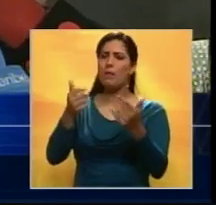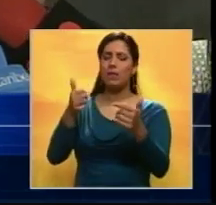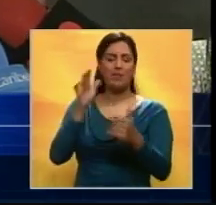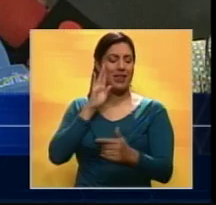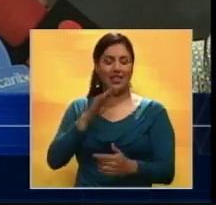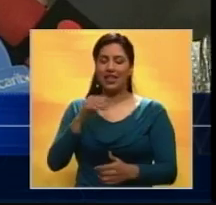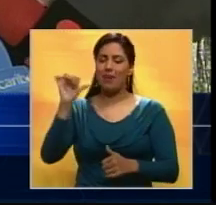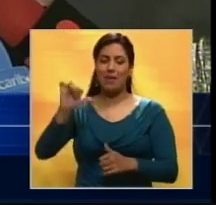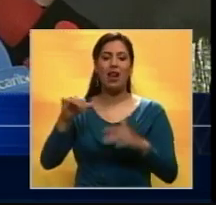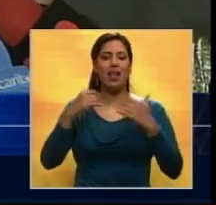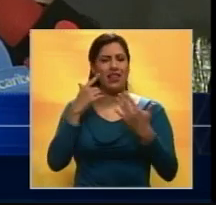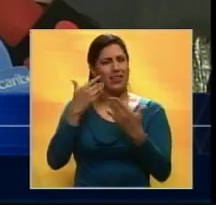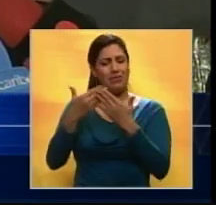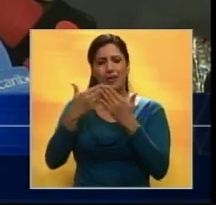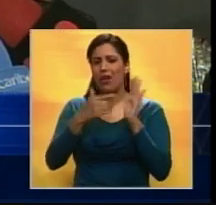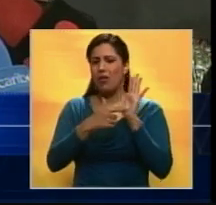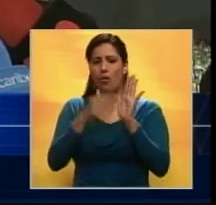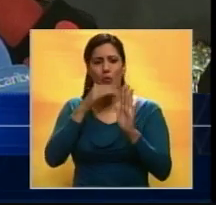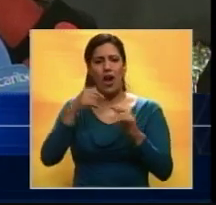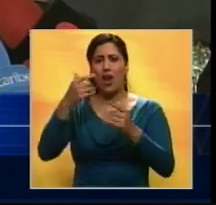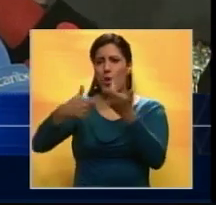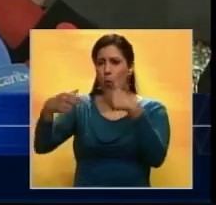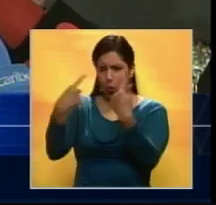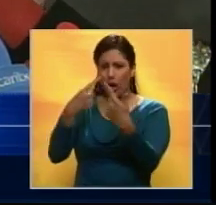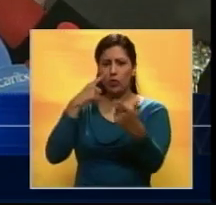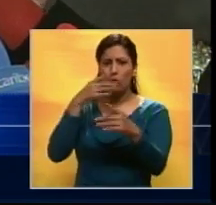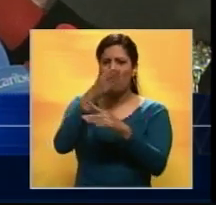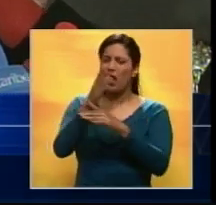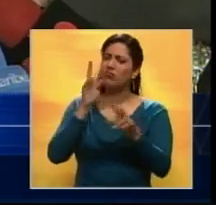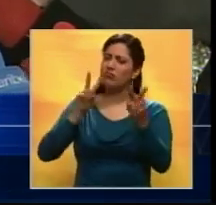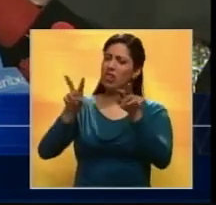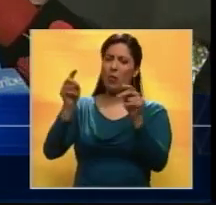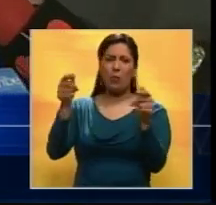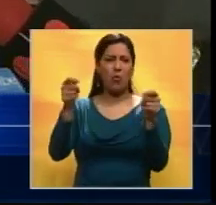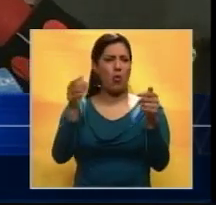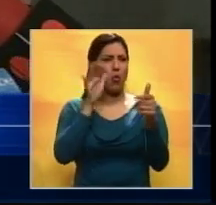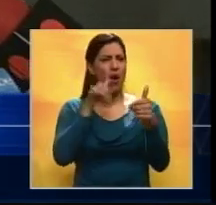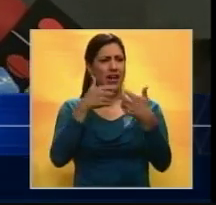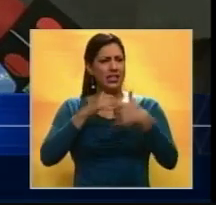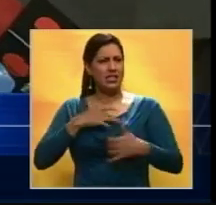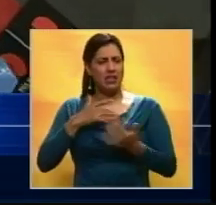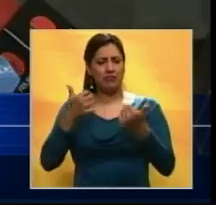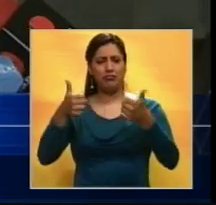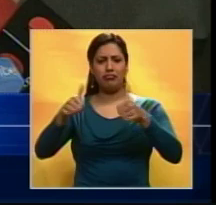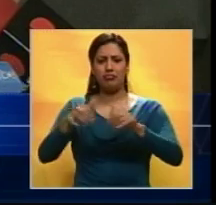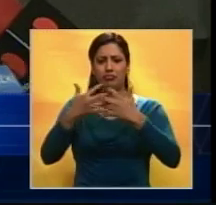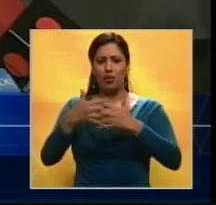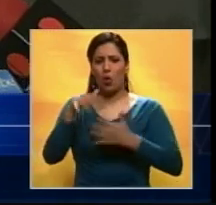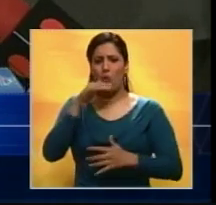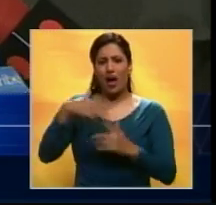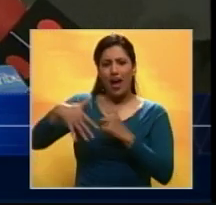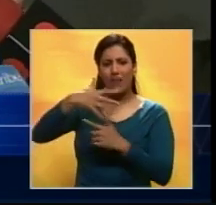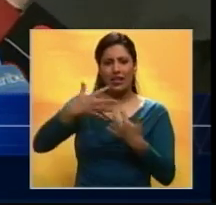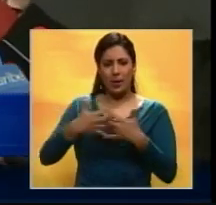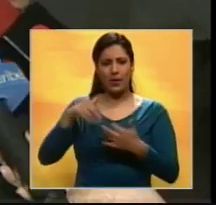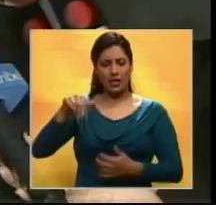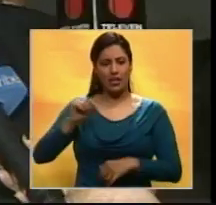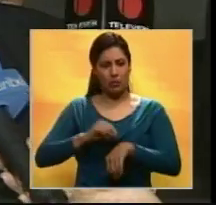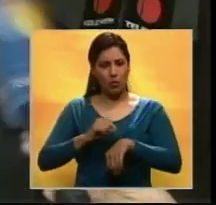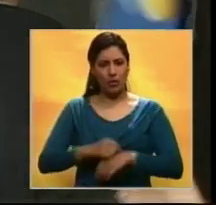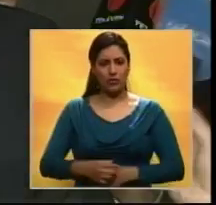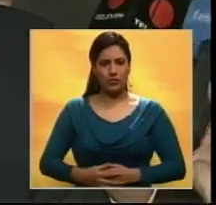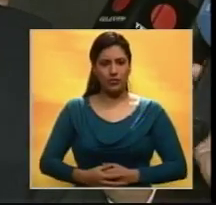definitivamente no es lo que se ve en los anaqueles, no es lo que se siente en la producción de bienes y servicios en el ámbito empresarial en este